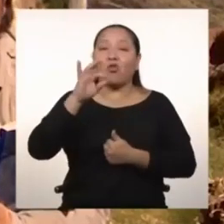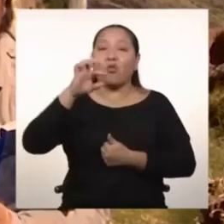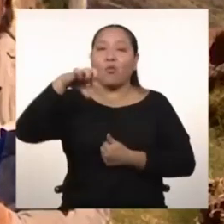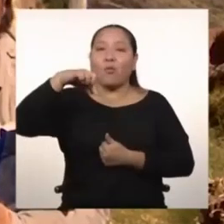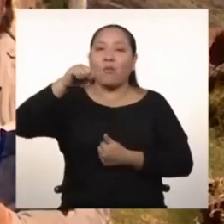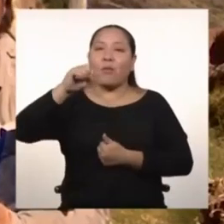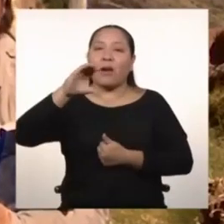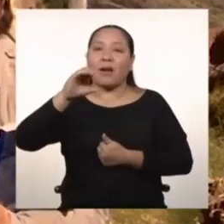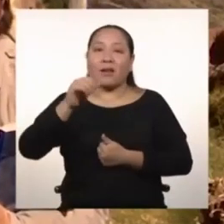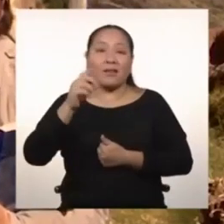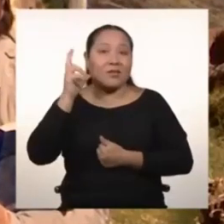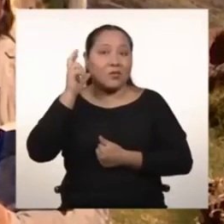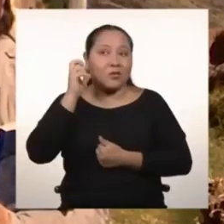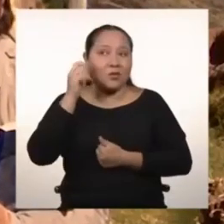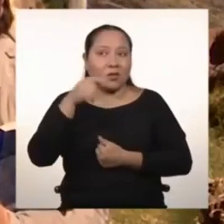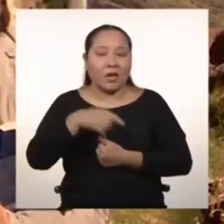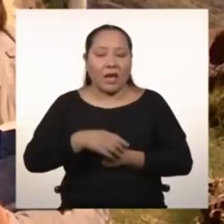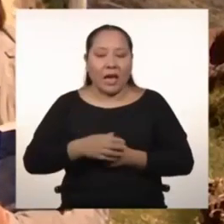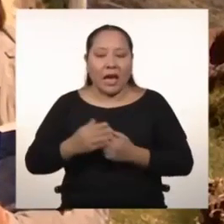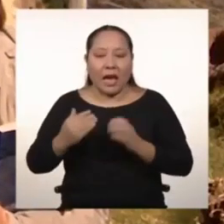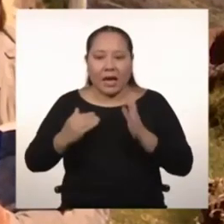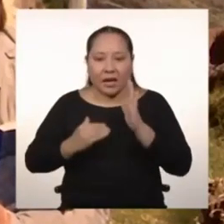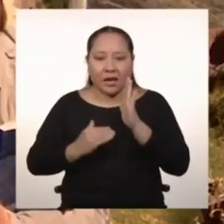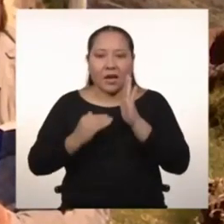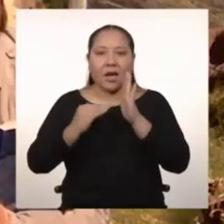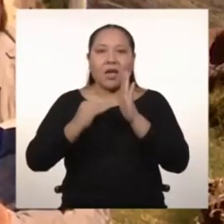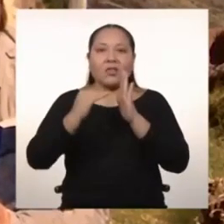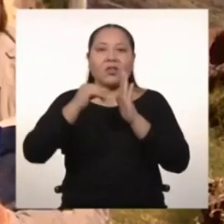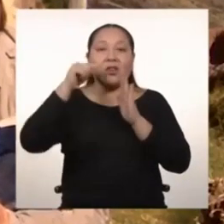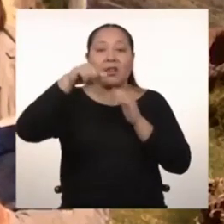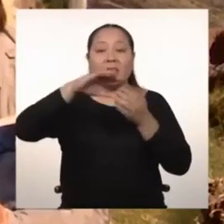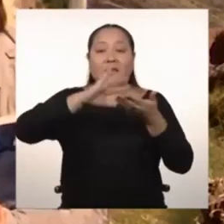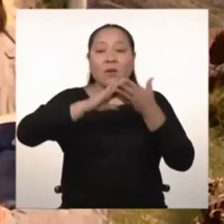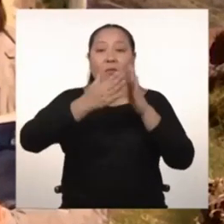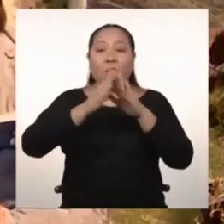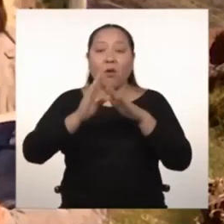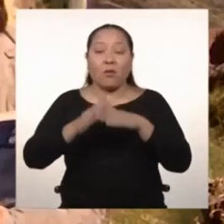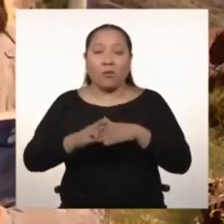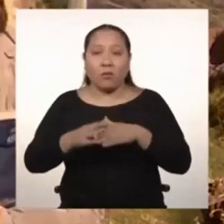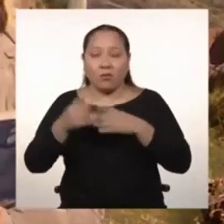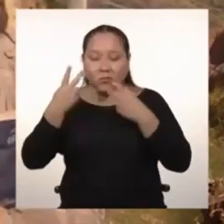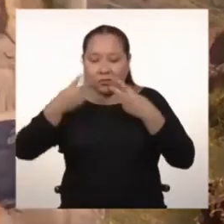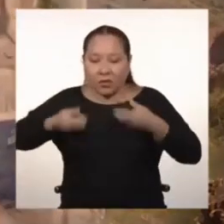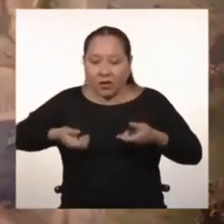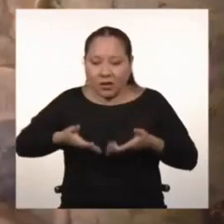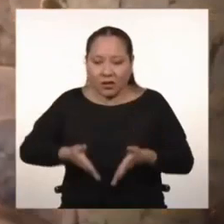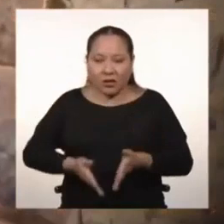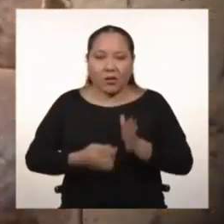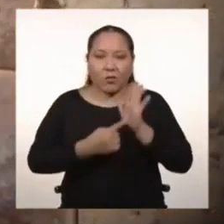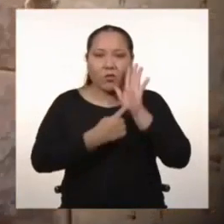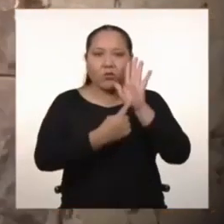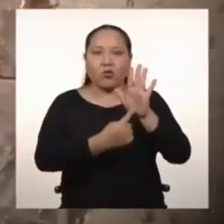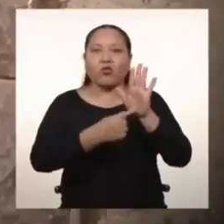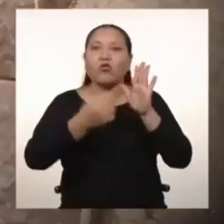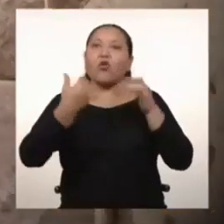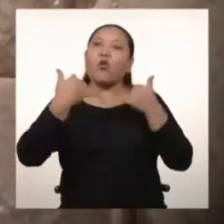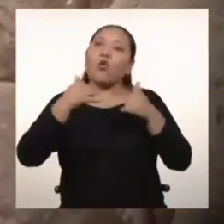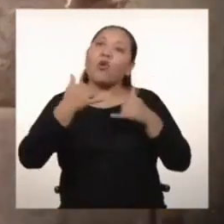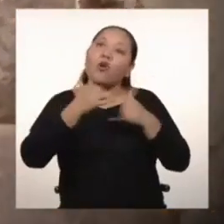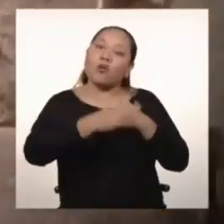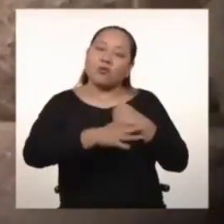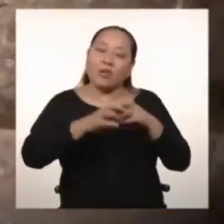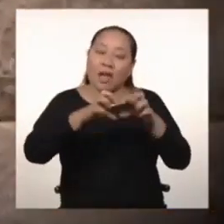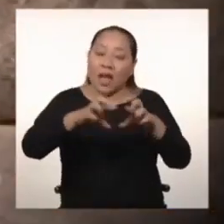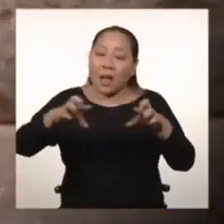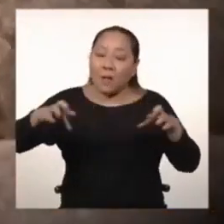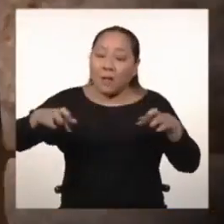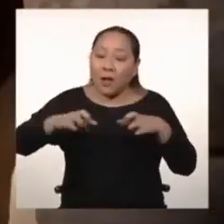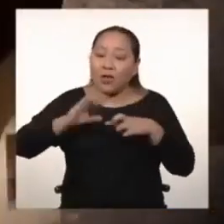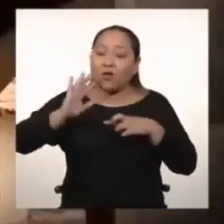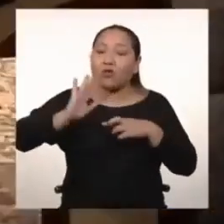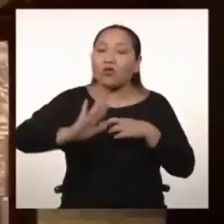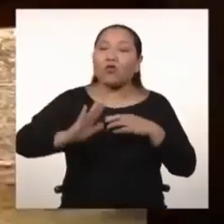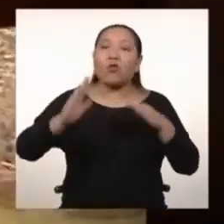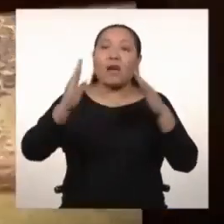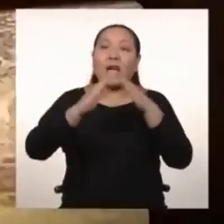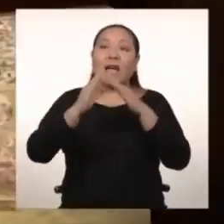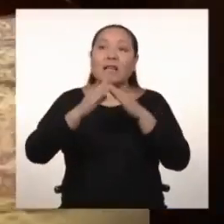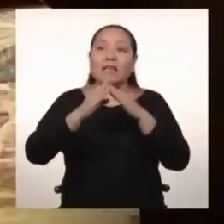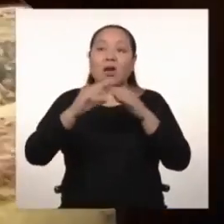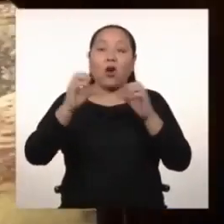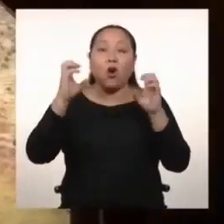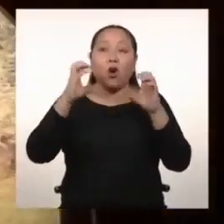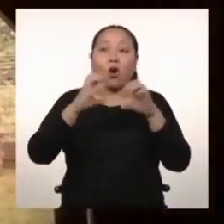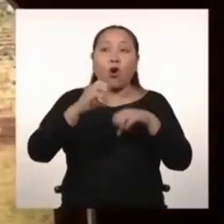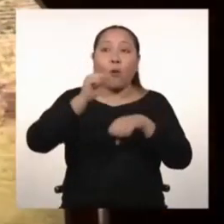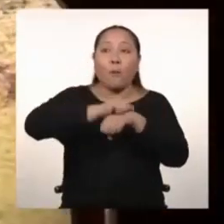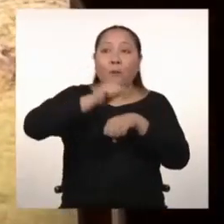Escuchemos. Creció en el pueblo que lo vio nacer. El primer escenario de sus juegos infantiles fue sin duda el patio de su casa, empedrado y